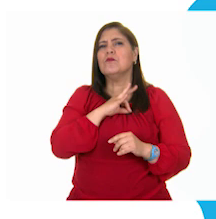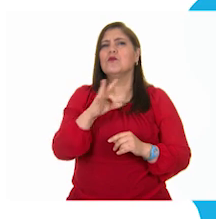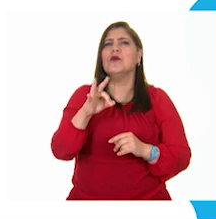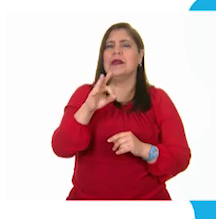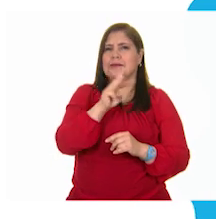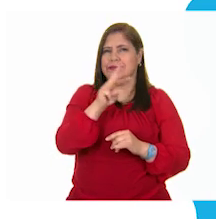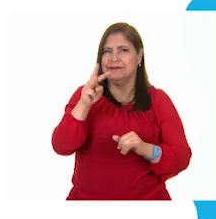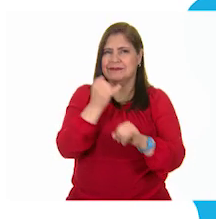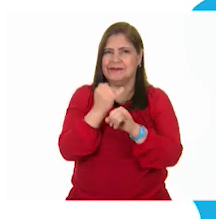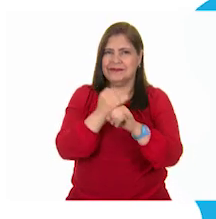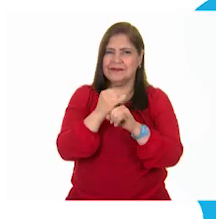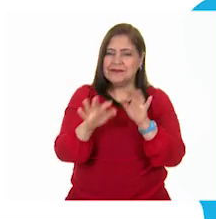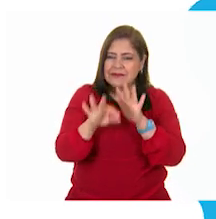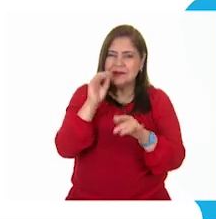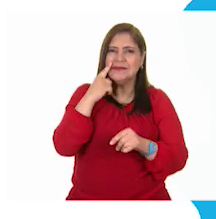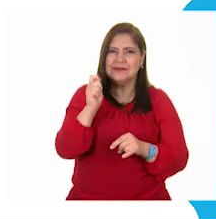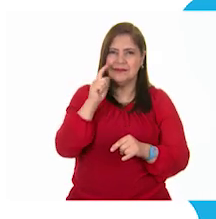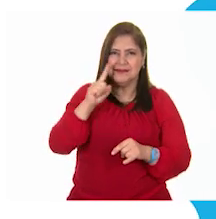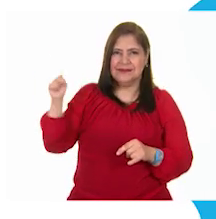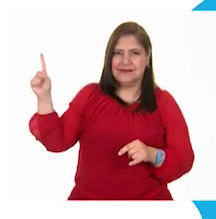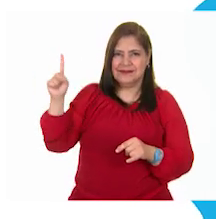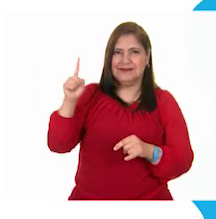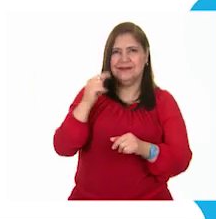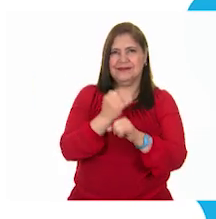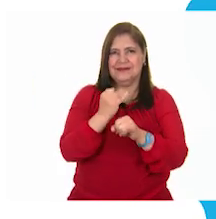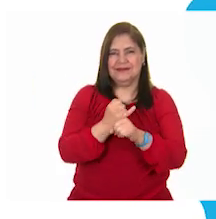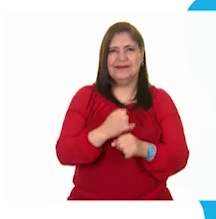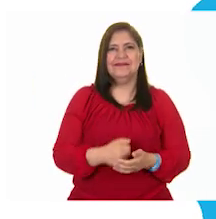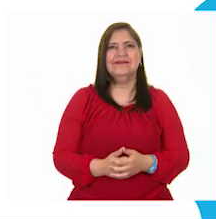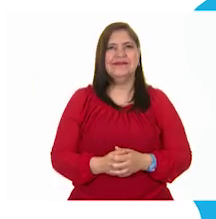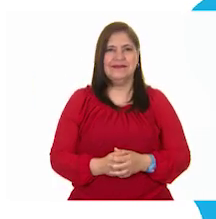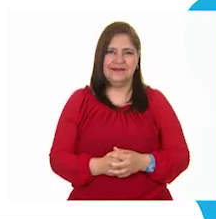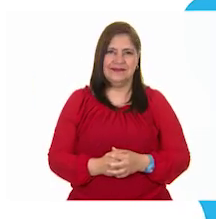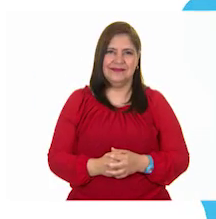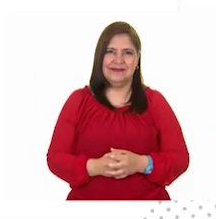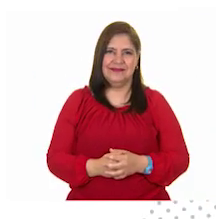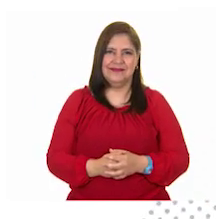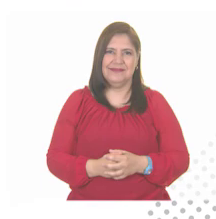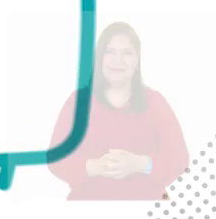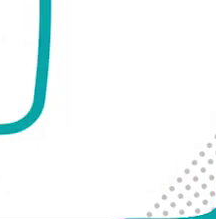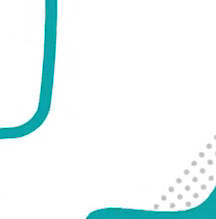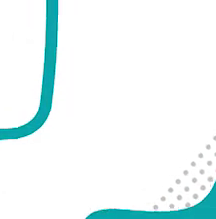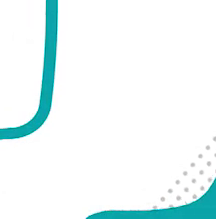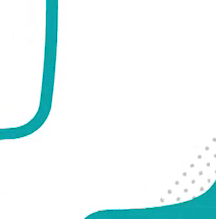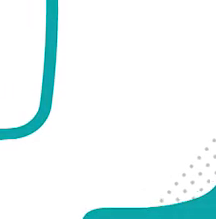en la siguiente liga: aprendeencasa.cep.gov.mx.